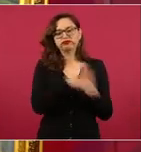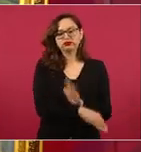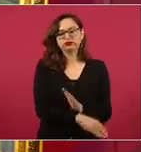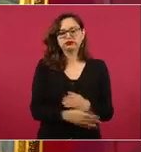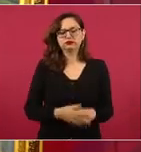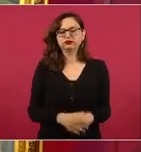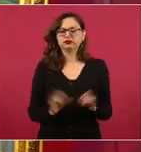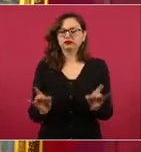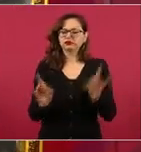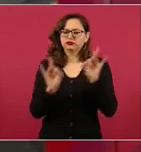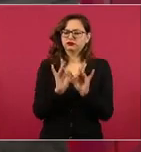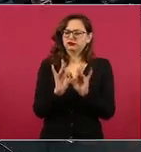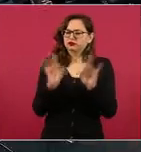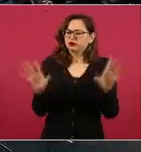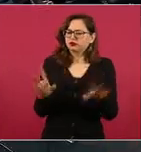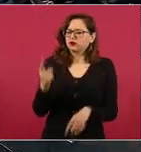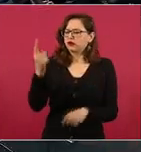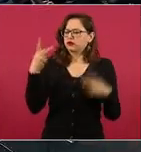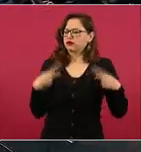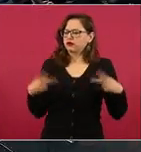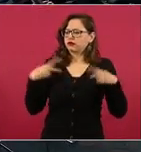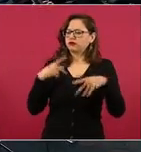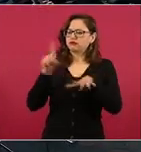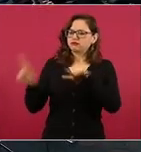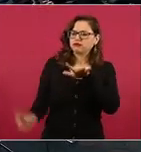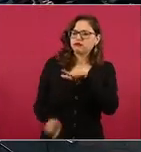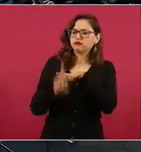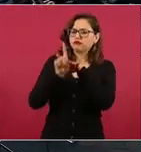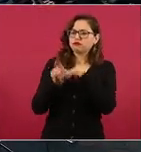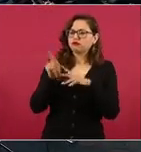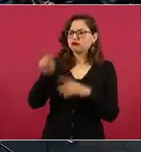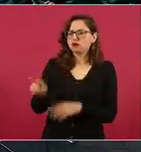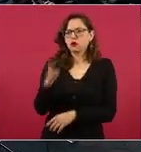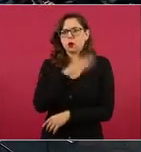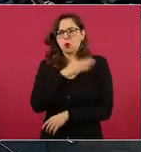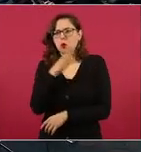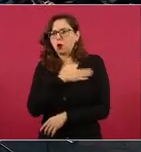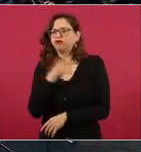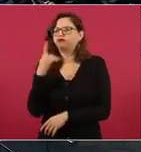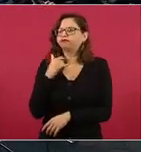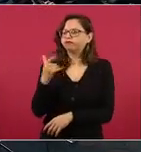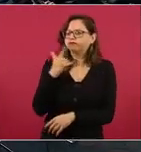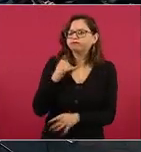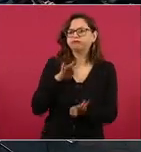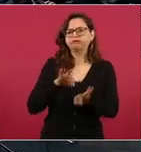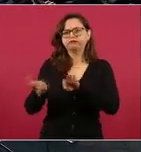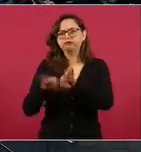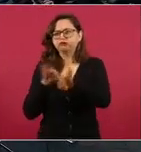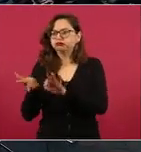que hace una labor, no es perfecto, nada es perfecto,